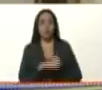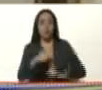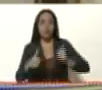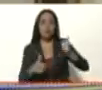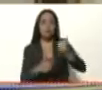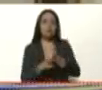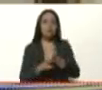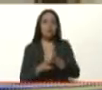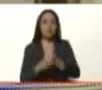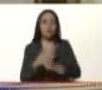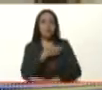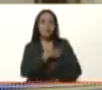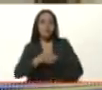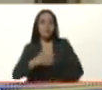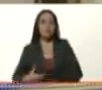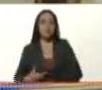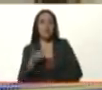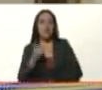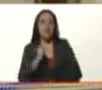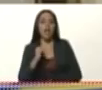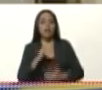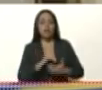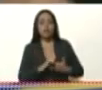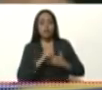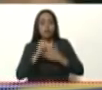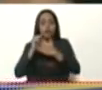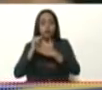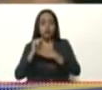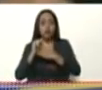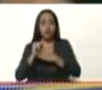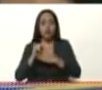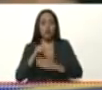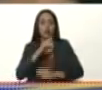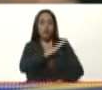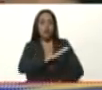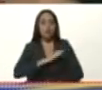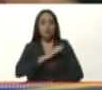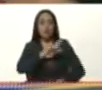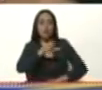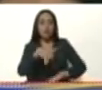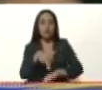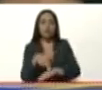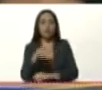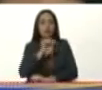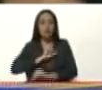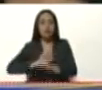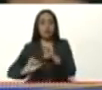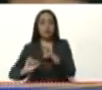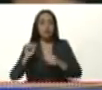está golpeando el mundo. Sabe toda Venezuela que